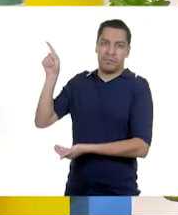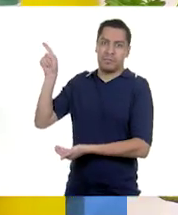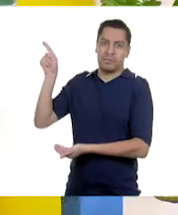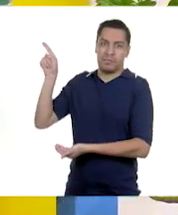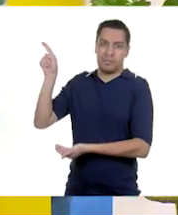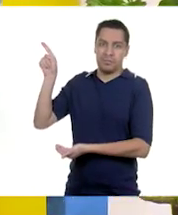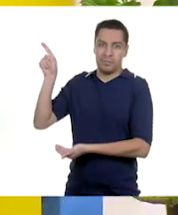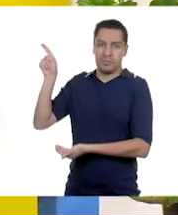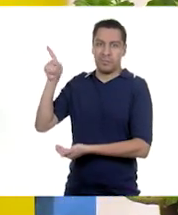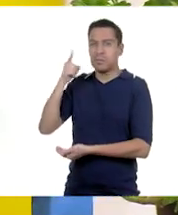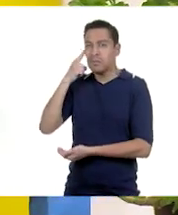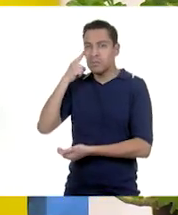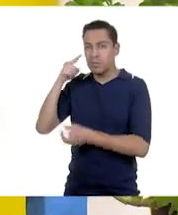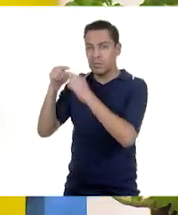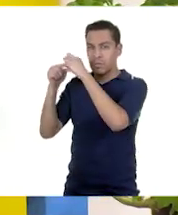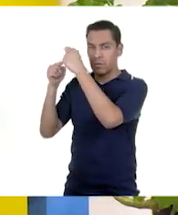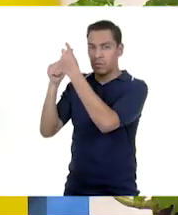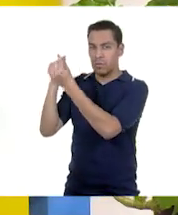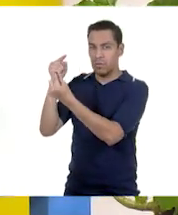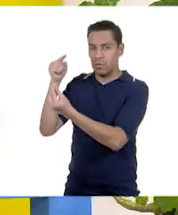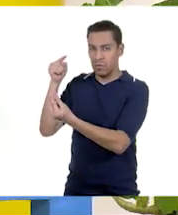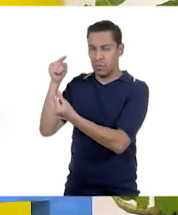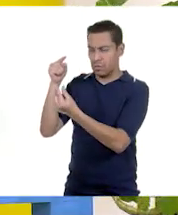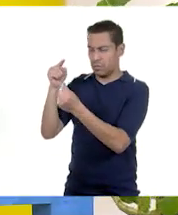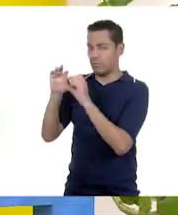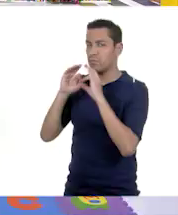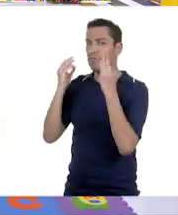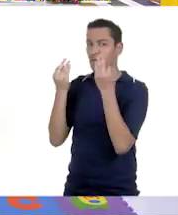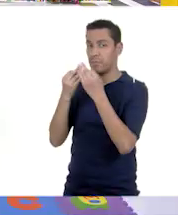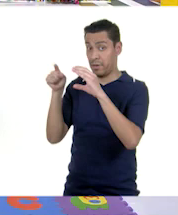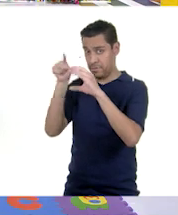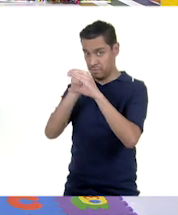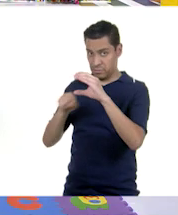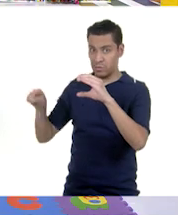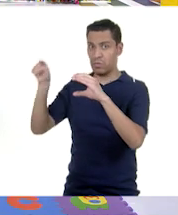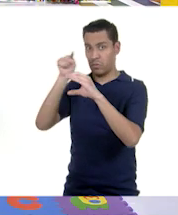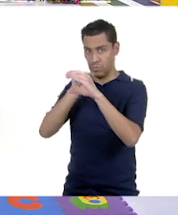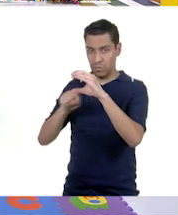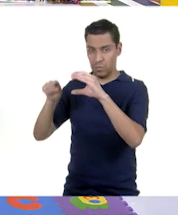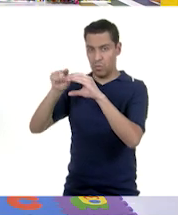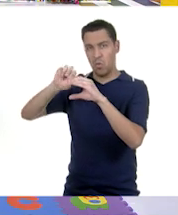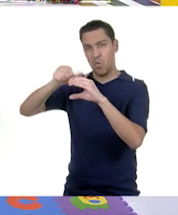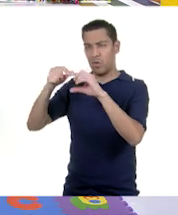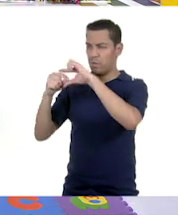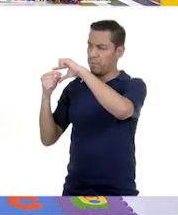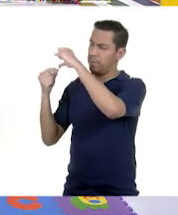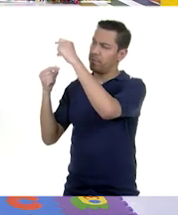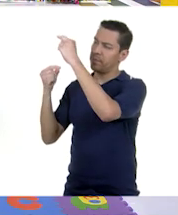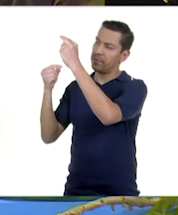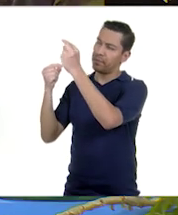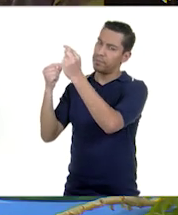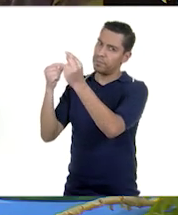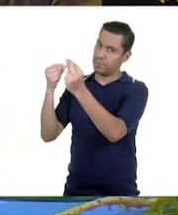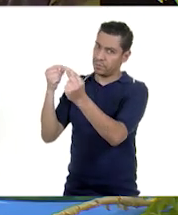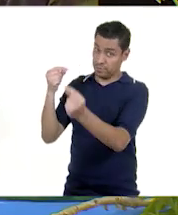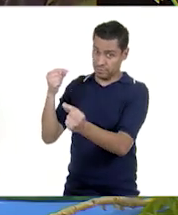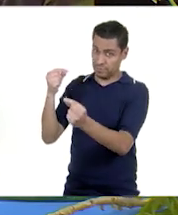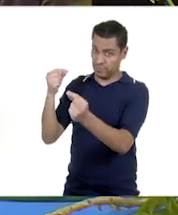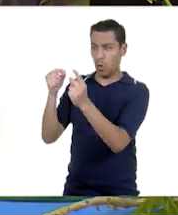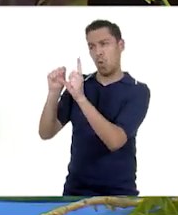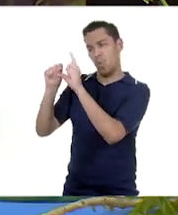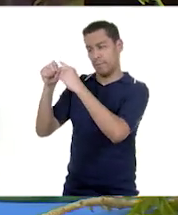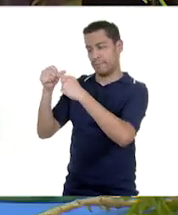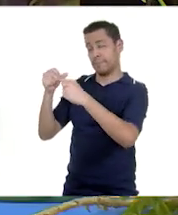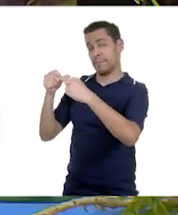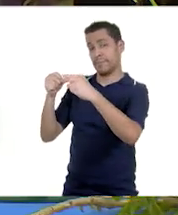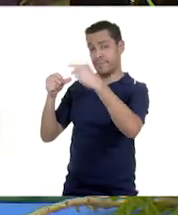observa, por ejemplo, también sus hojas. Algunas son redondas. Ajá. Otras son más alargadas, así puntiagudas. Es. Incluso